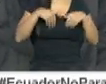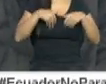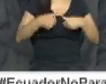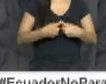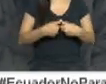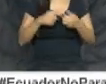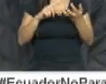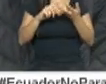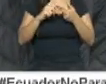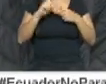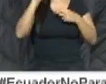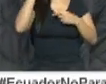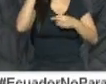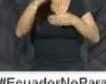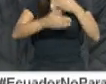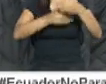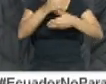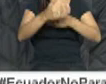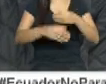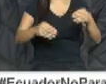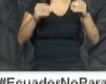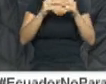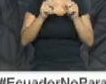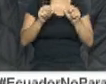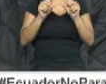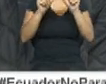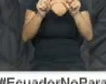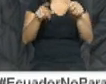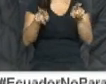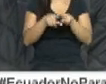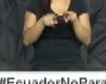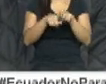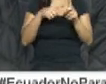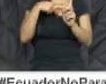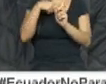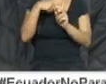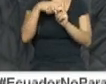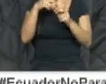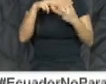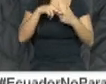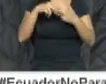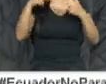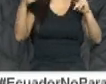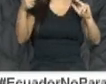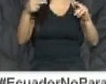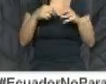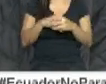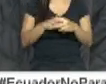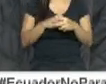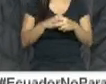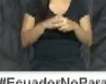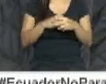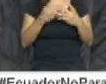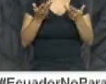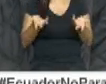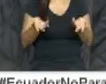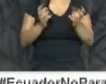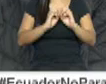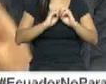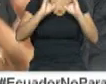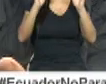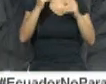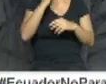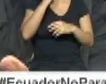consignas de estos gobiernos progresistas que han sido, yo sostengo, bastante positivas para la región. Y en ese sentido creo que es